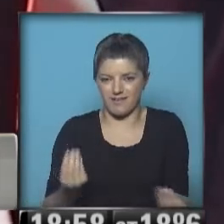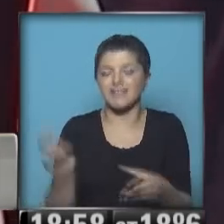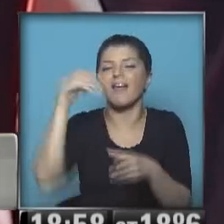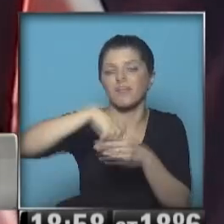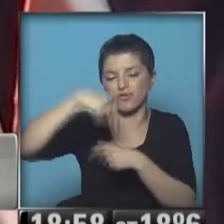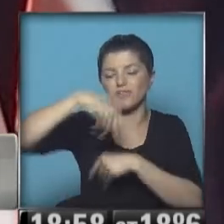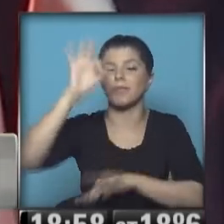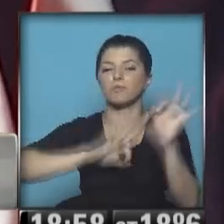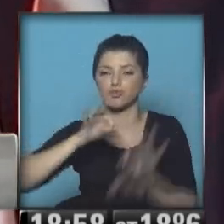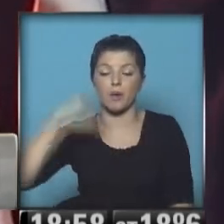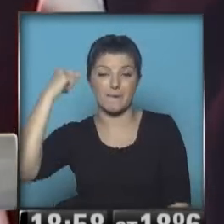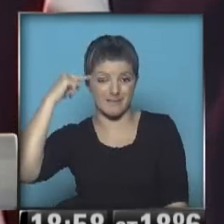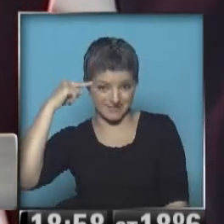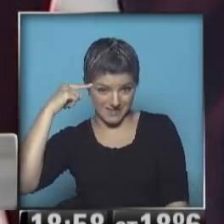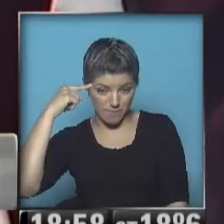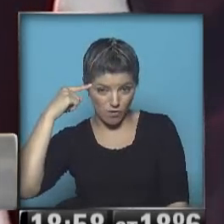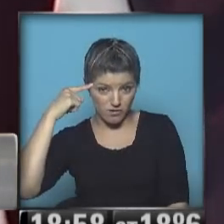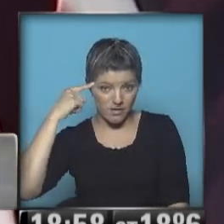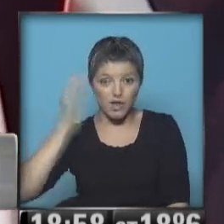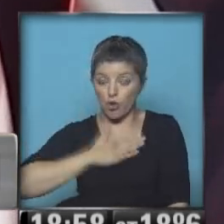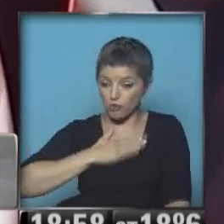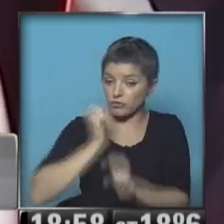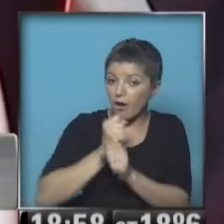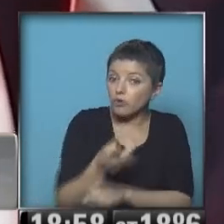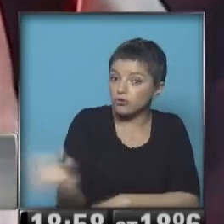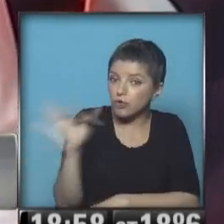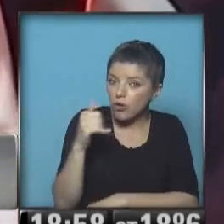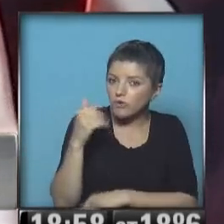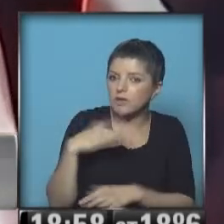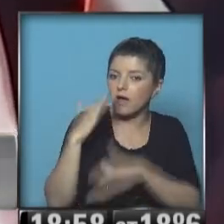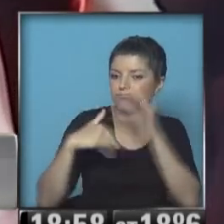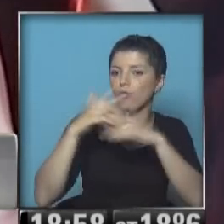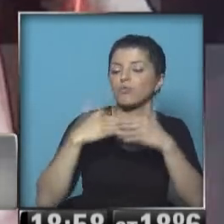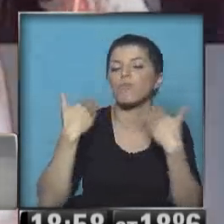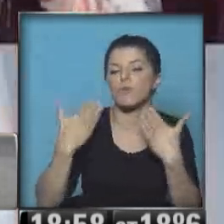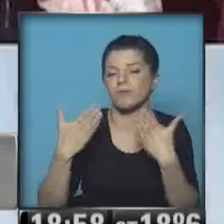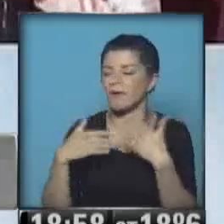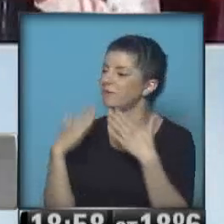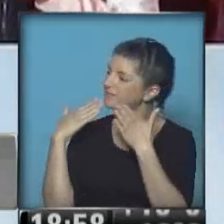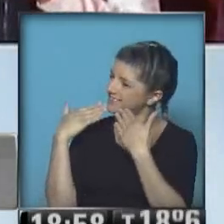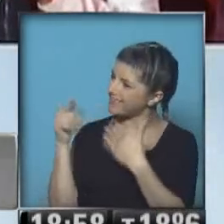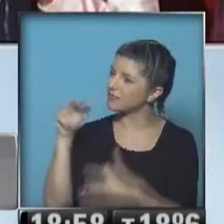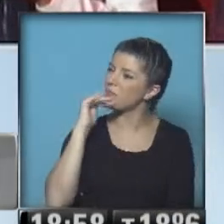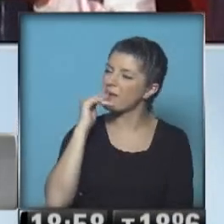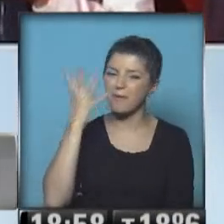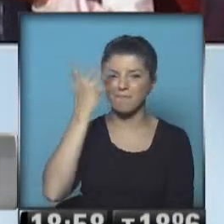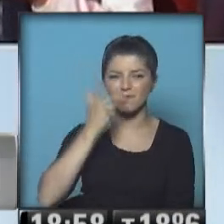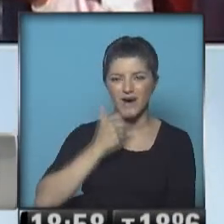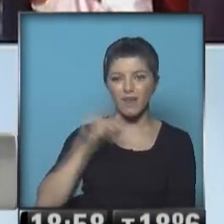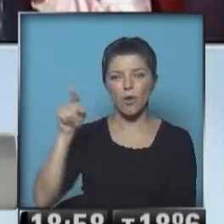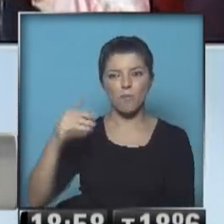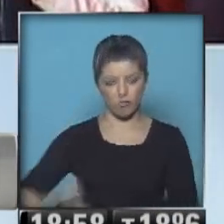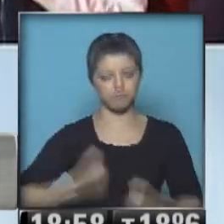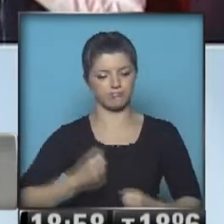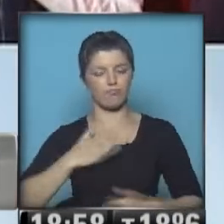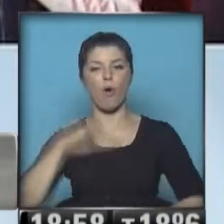proyecto que creemos construimos con nuestro trabajo de todos los días. Muchas gracias, Cecilia. Me encantan tus palabras. Te pones la camiseta de la